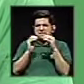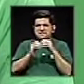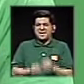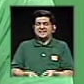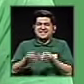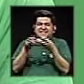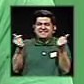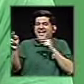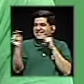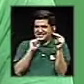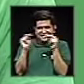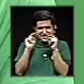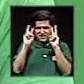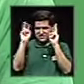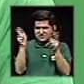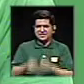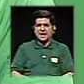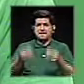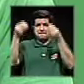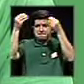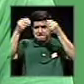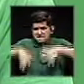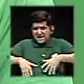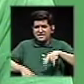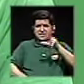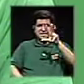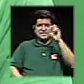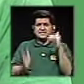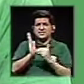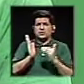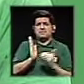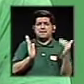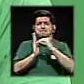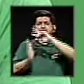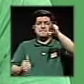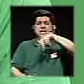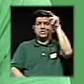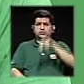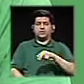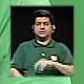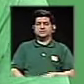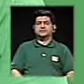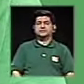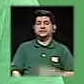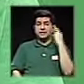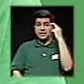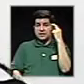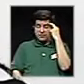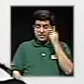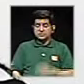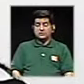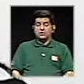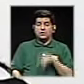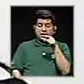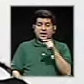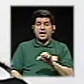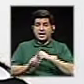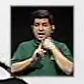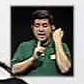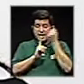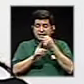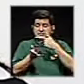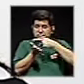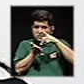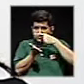desn goci pérdidas por más o menos 300,000 millones de colones por el asunto de los pajes Verdad que es en